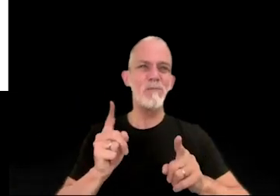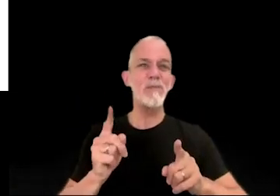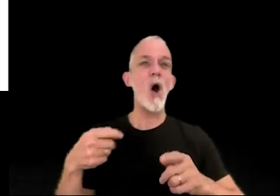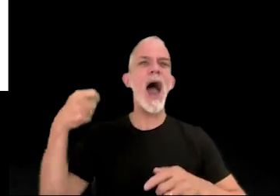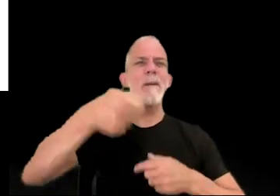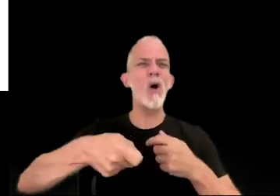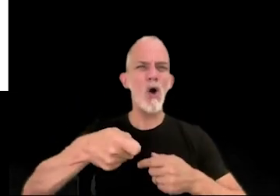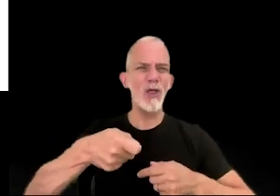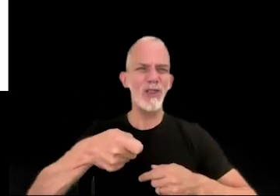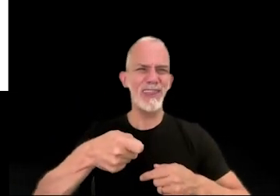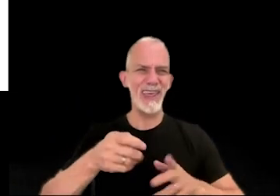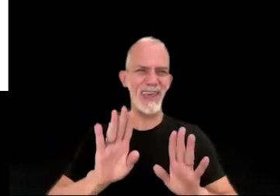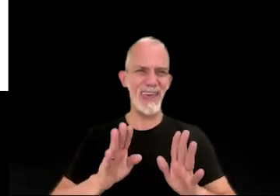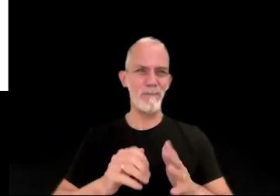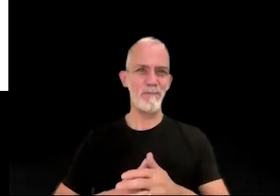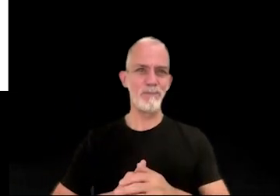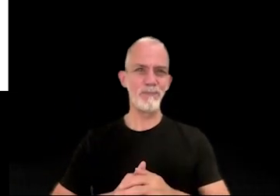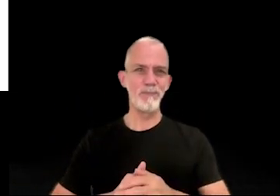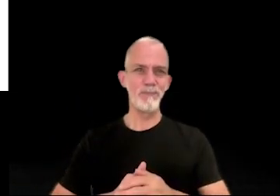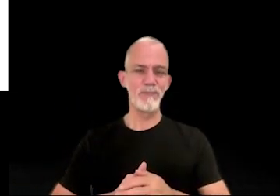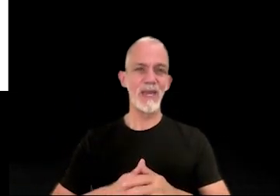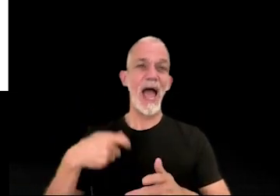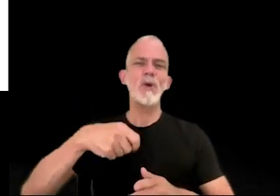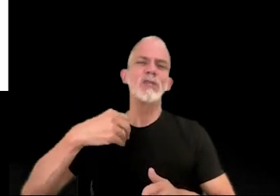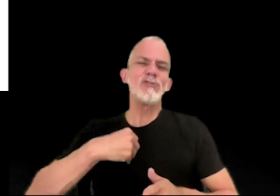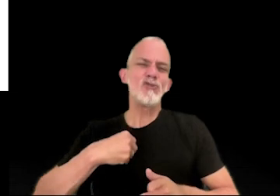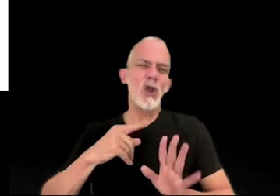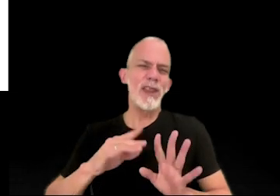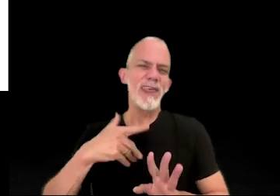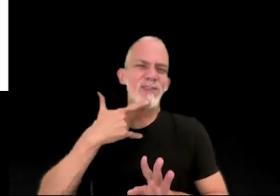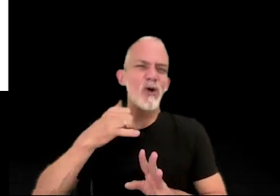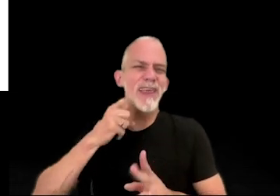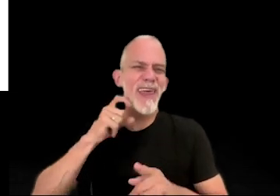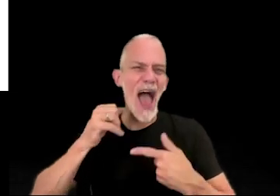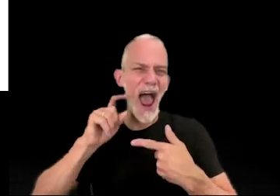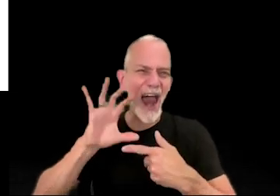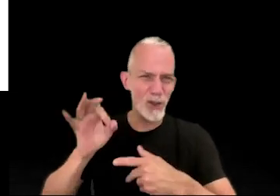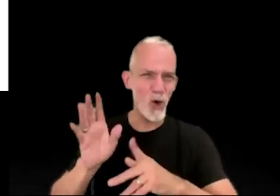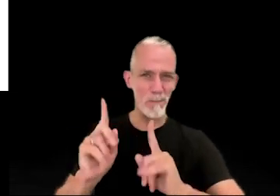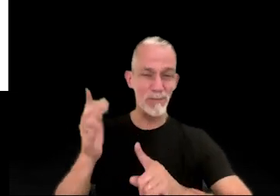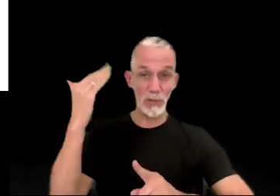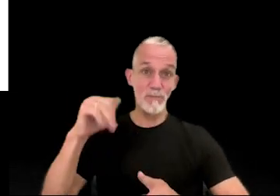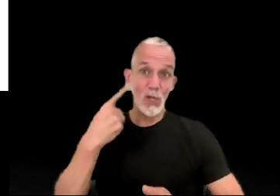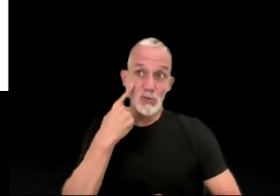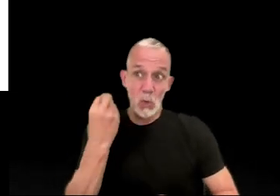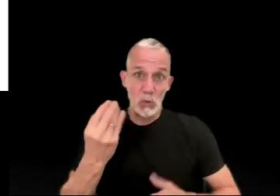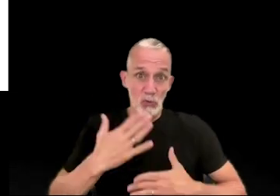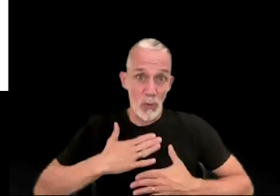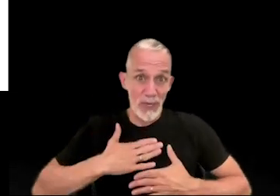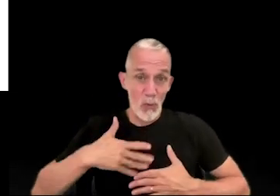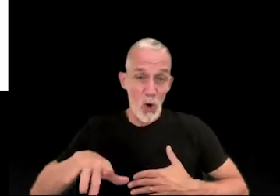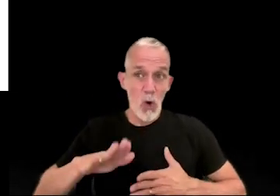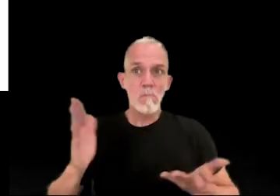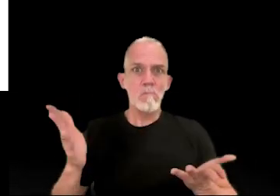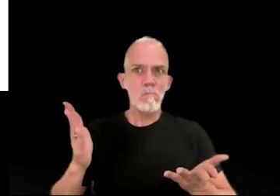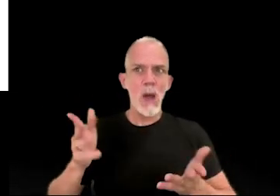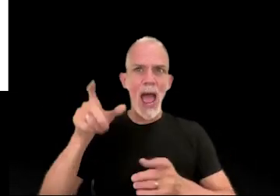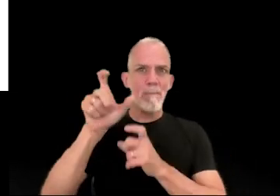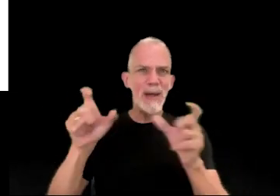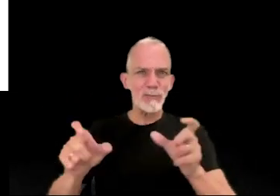al ACE. Así que, bueno, por lo pronto, en donde yo vivo, se acercaron